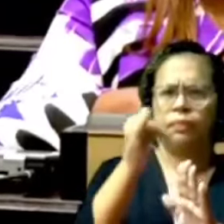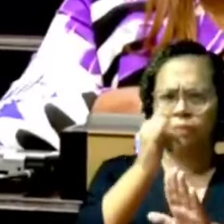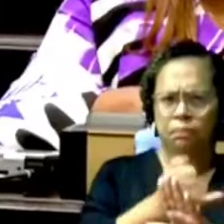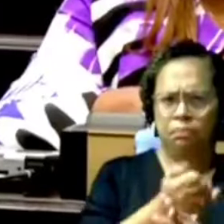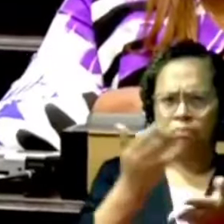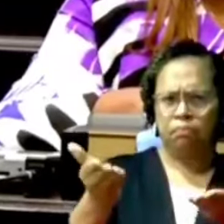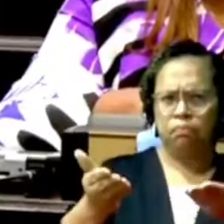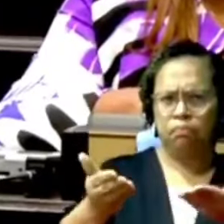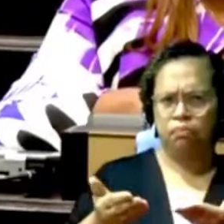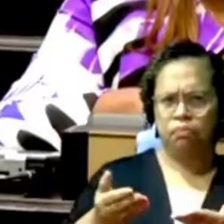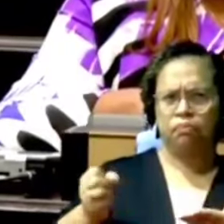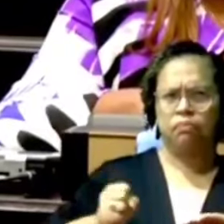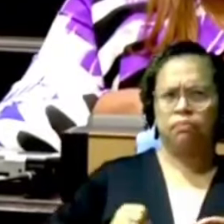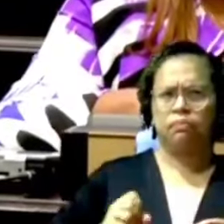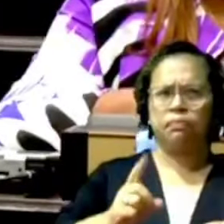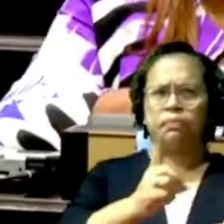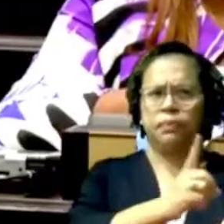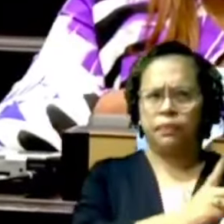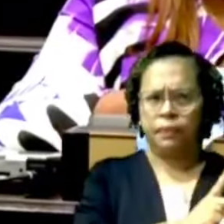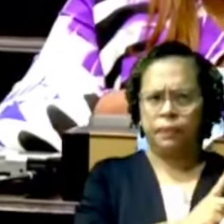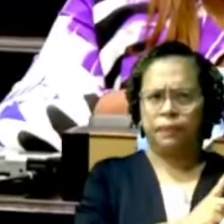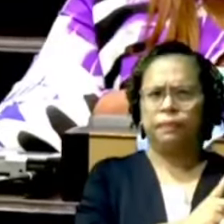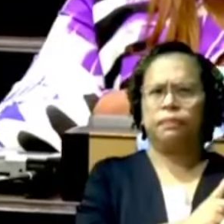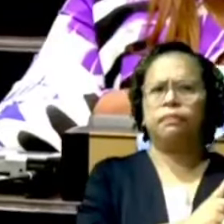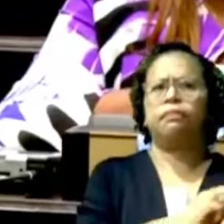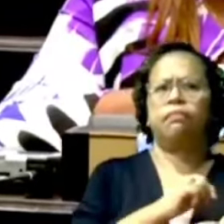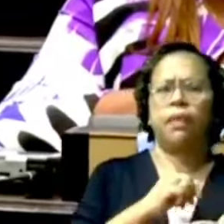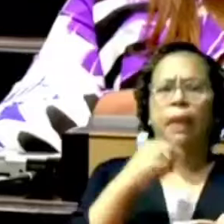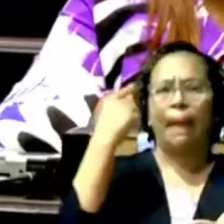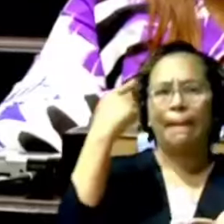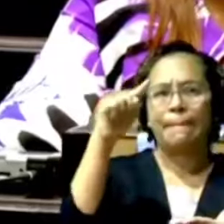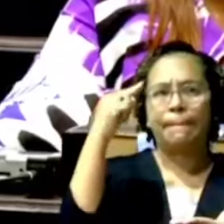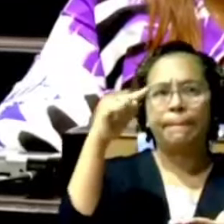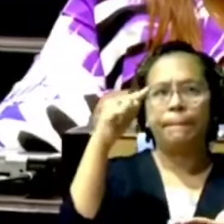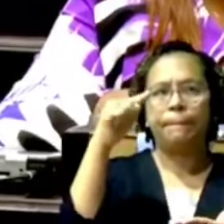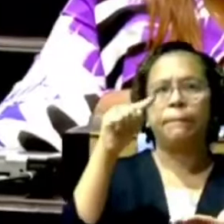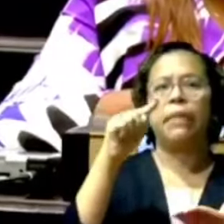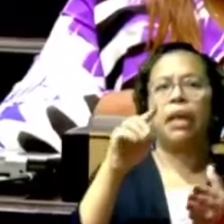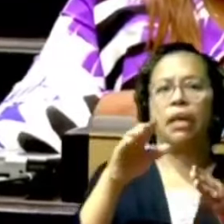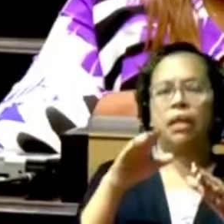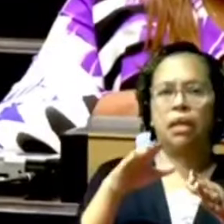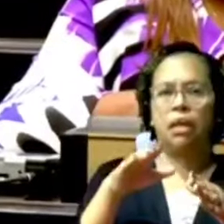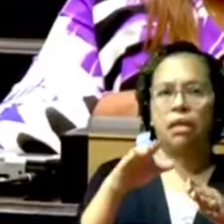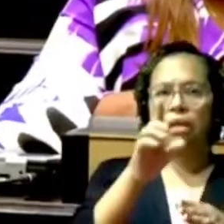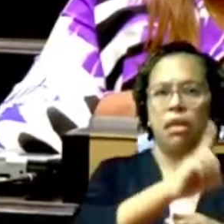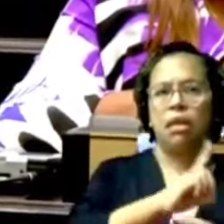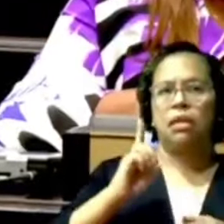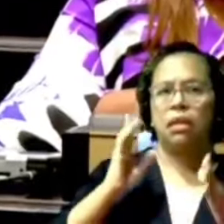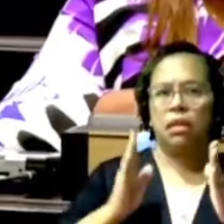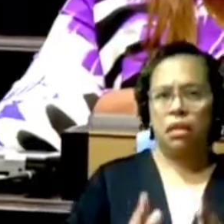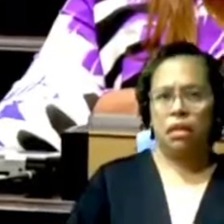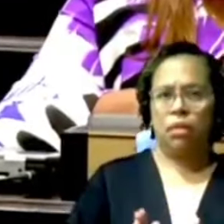que reduce la cantidad de diputados en 53 diputados. Ese